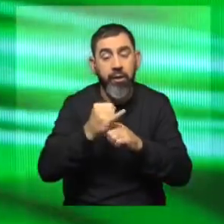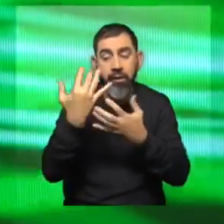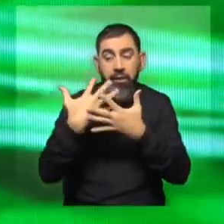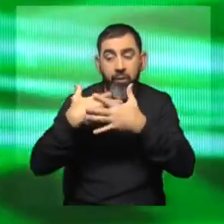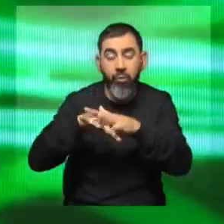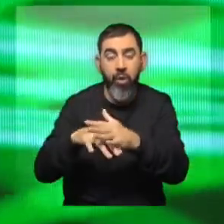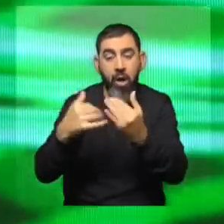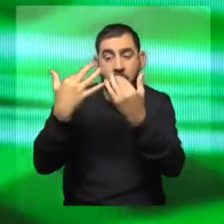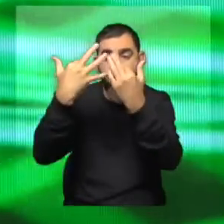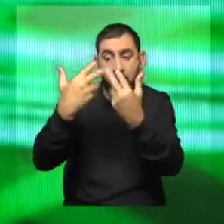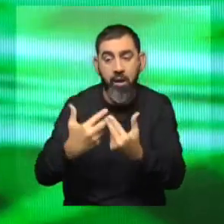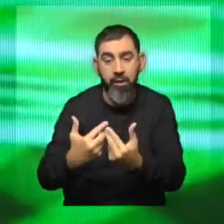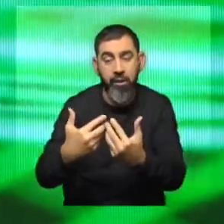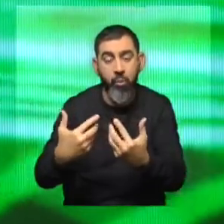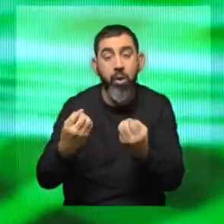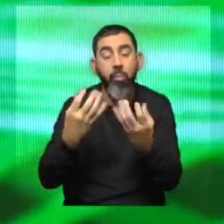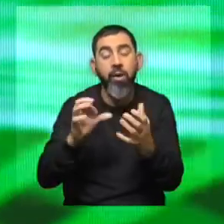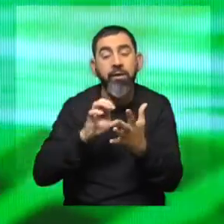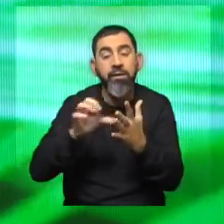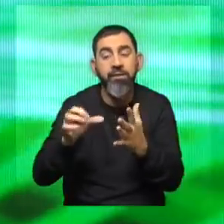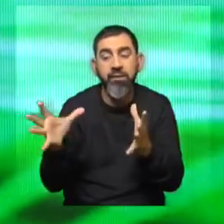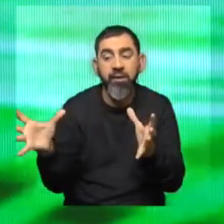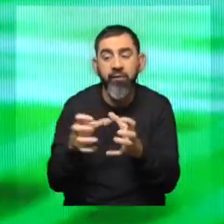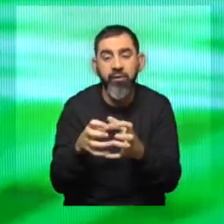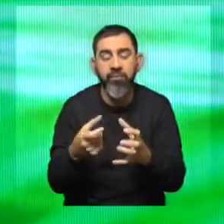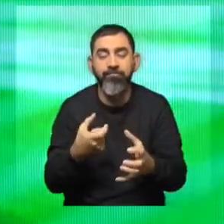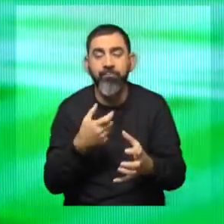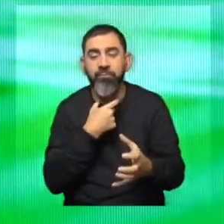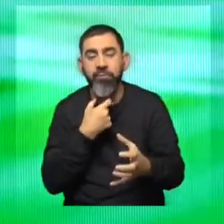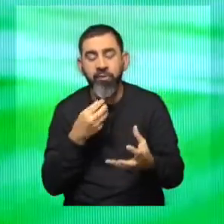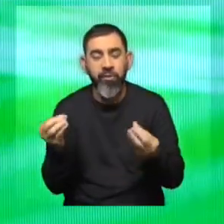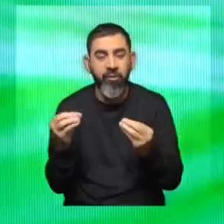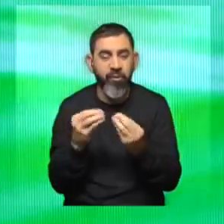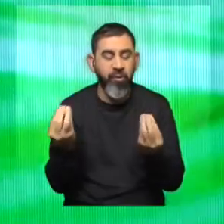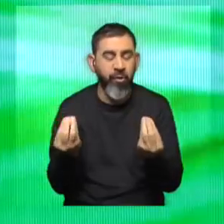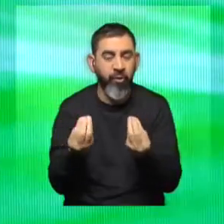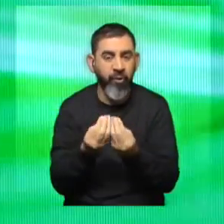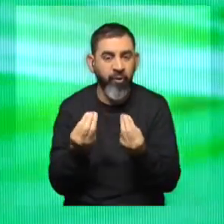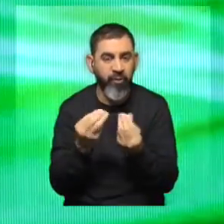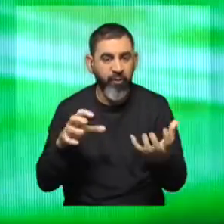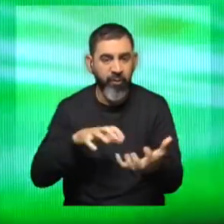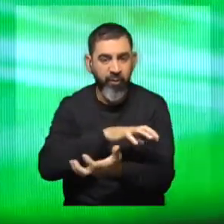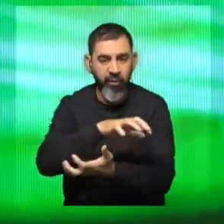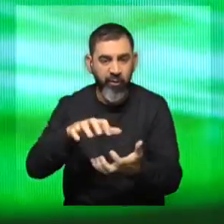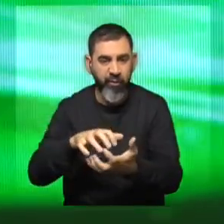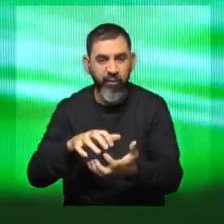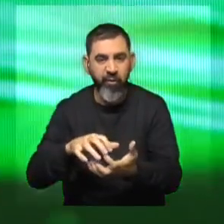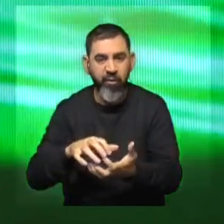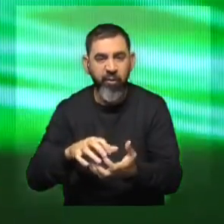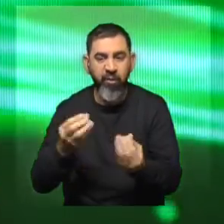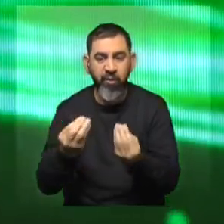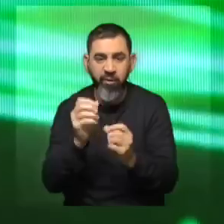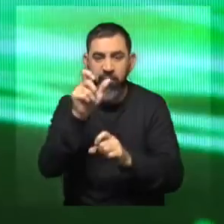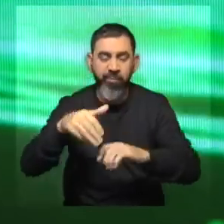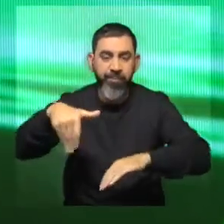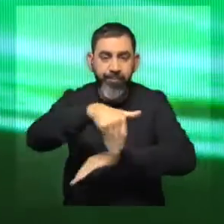articuladamente porque todos los servicios estamos saturados de alguna manera y no damos Abastos digamos con la situación de calle que es